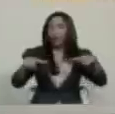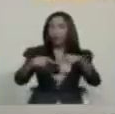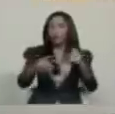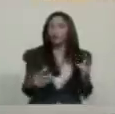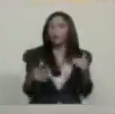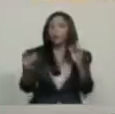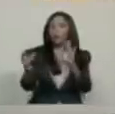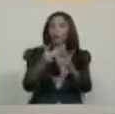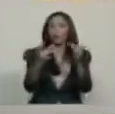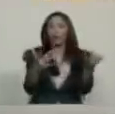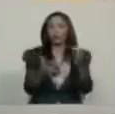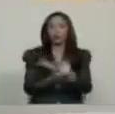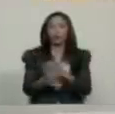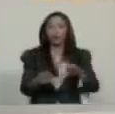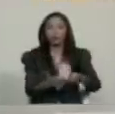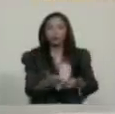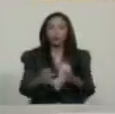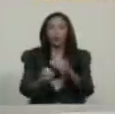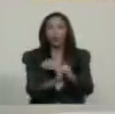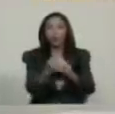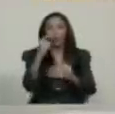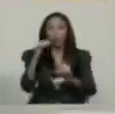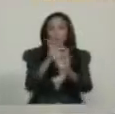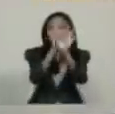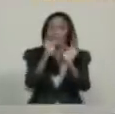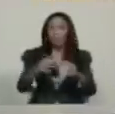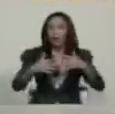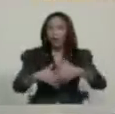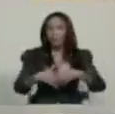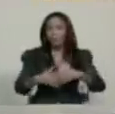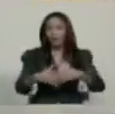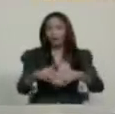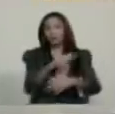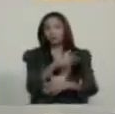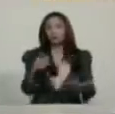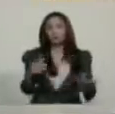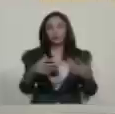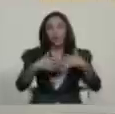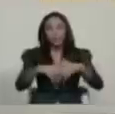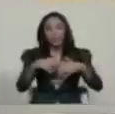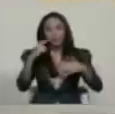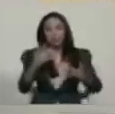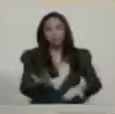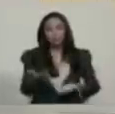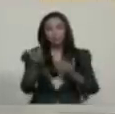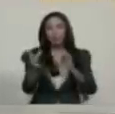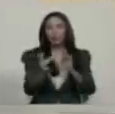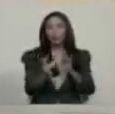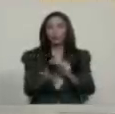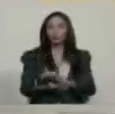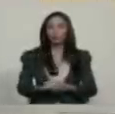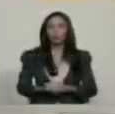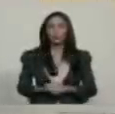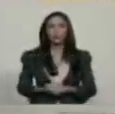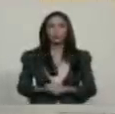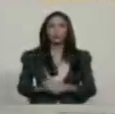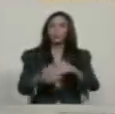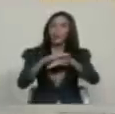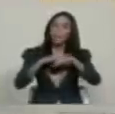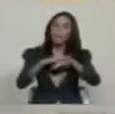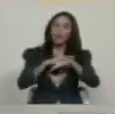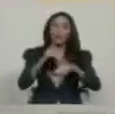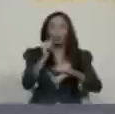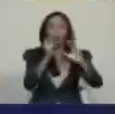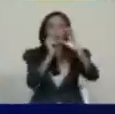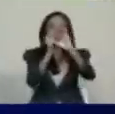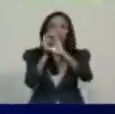inaugurar un instrumento de independencia económica, la planta de concentración de coltán. Adelante, ministro de Minas, Víctor